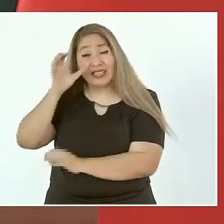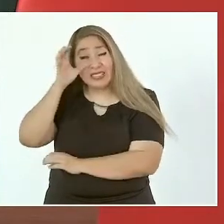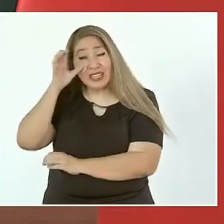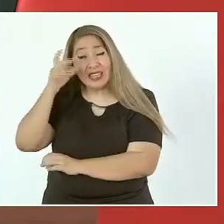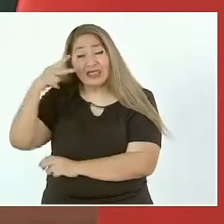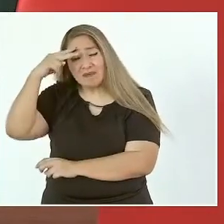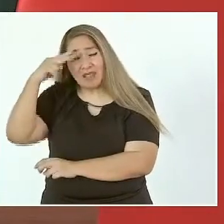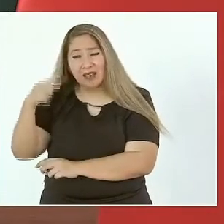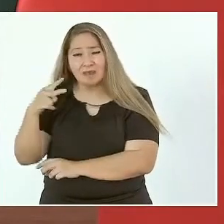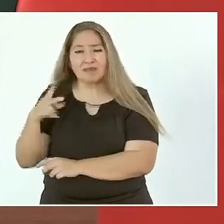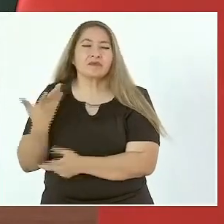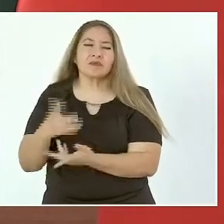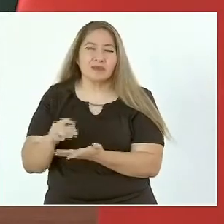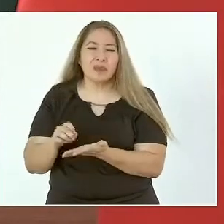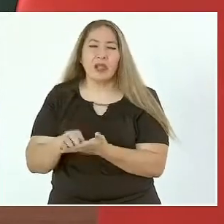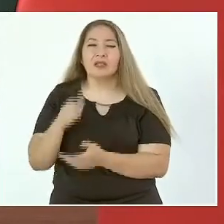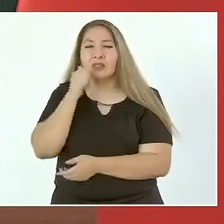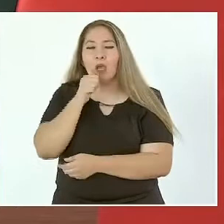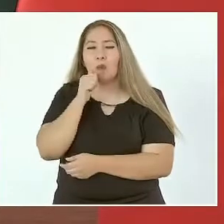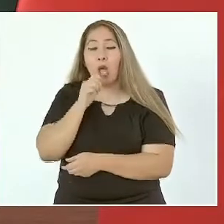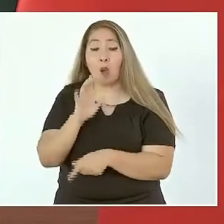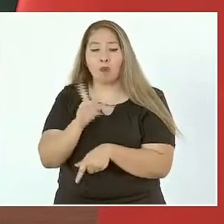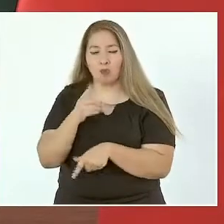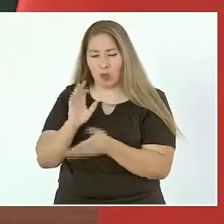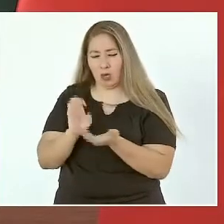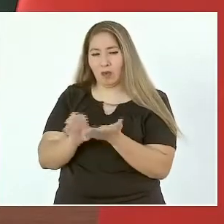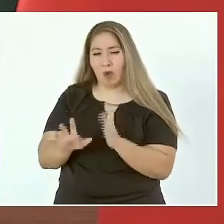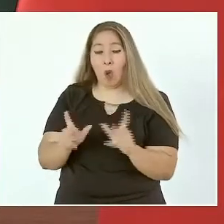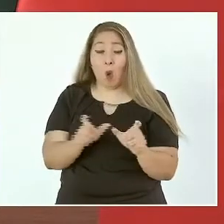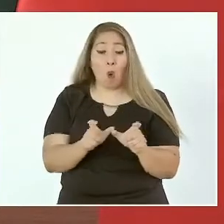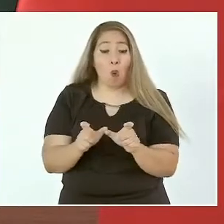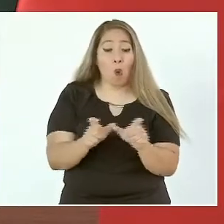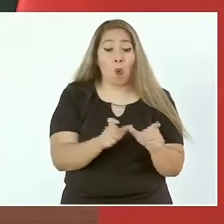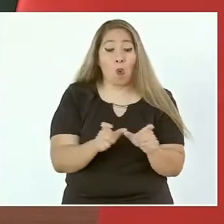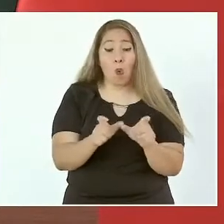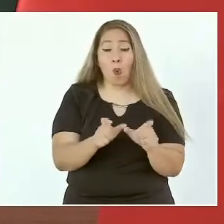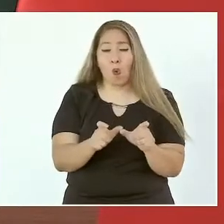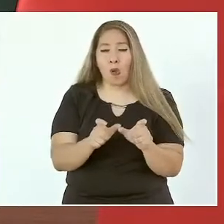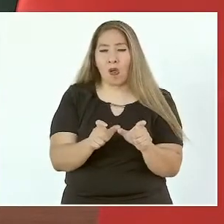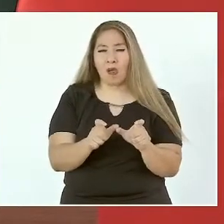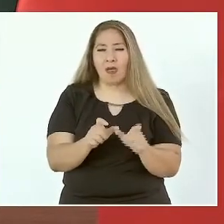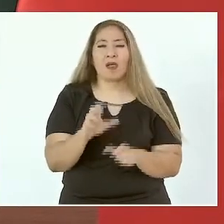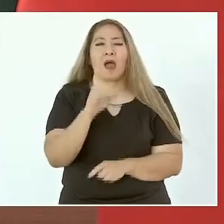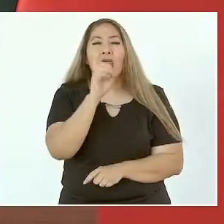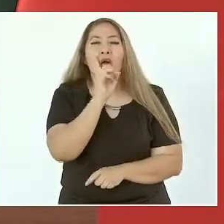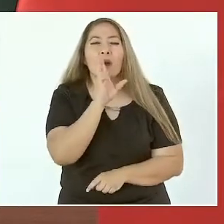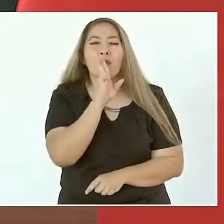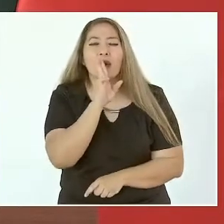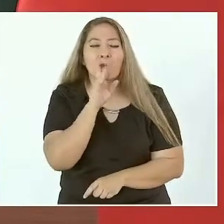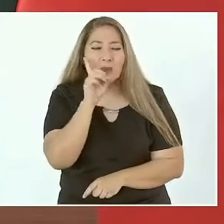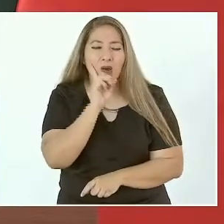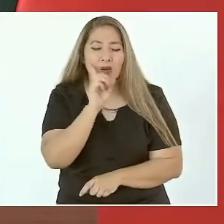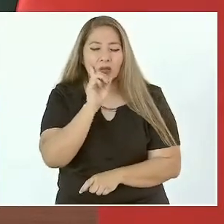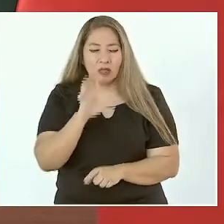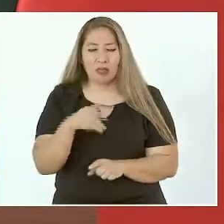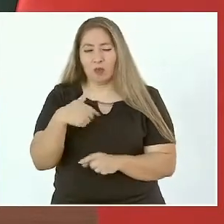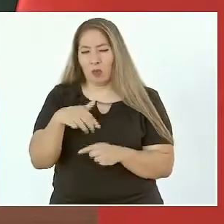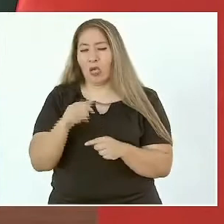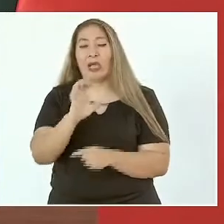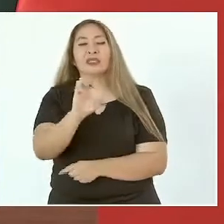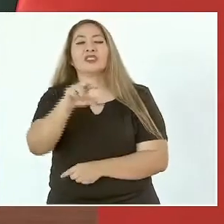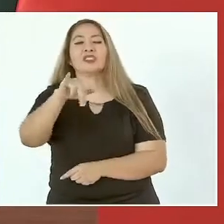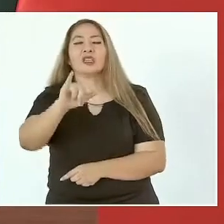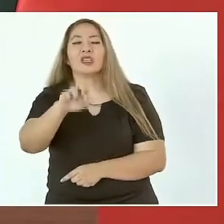brindaba protección a las mexicanas. En la acción, el término chinera, acuñada por los antichinos, representó una forma